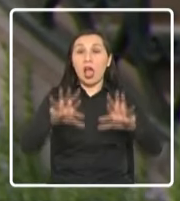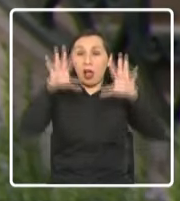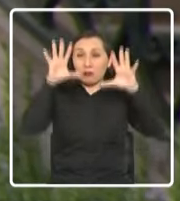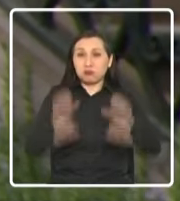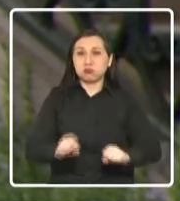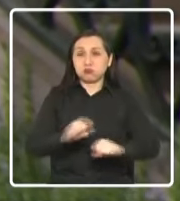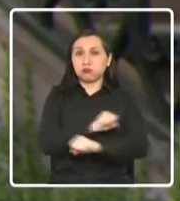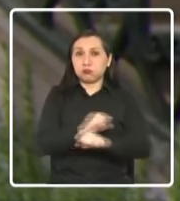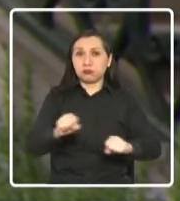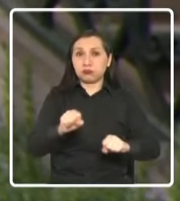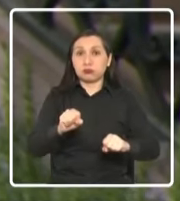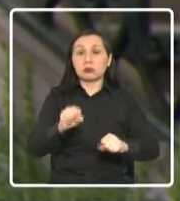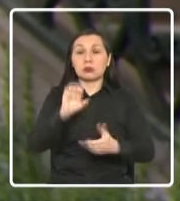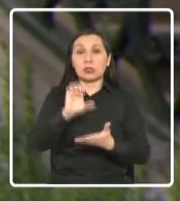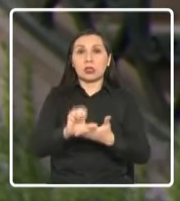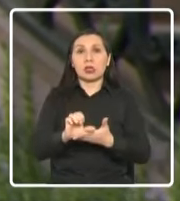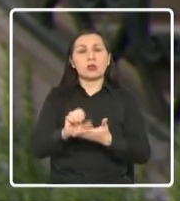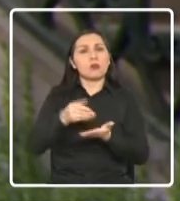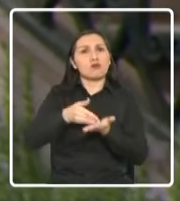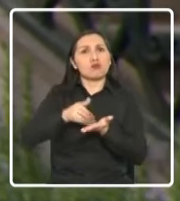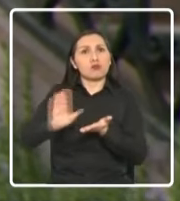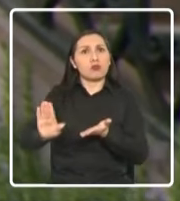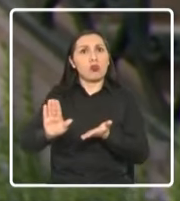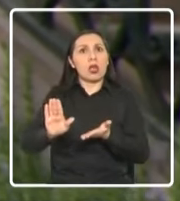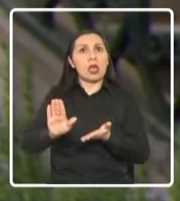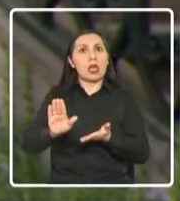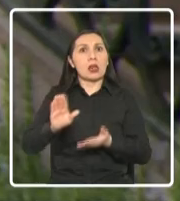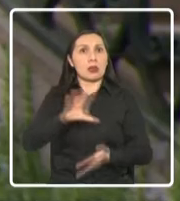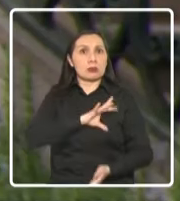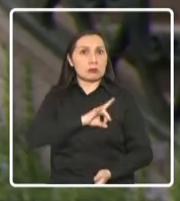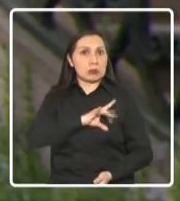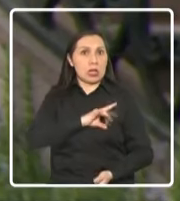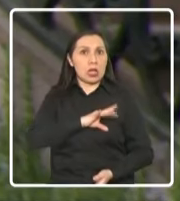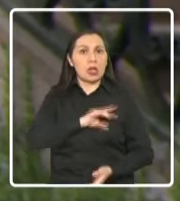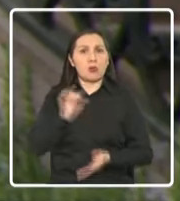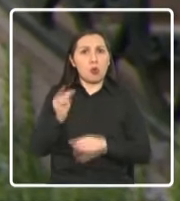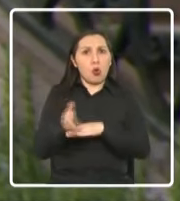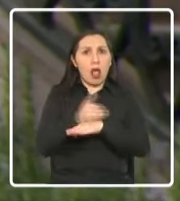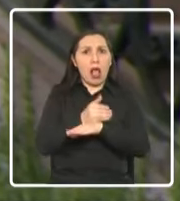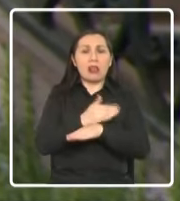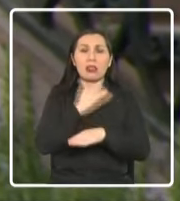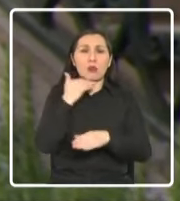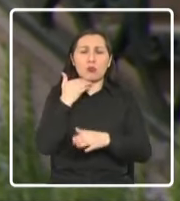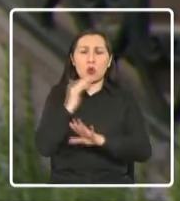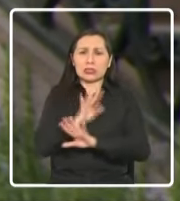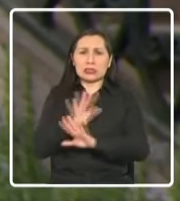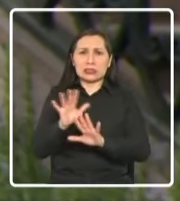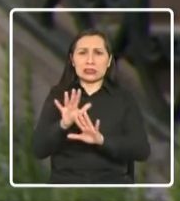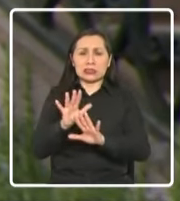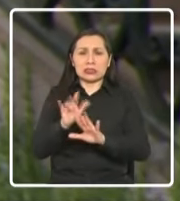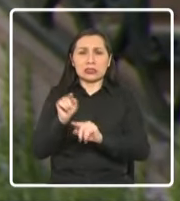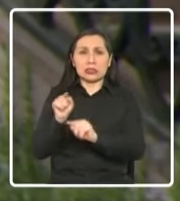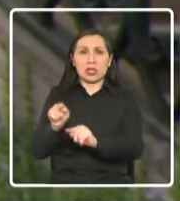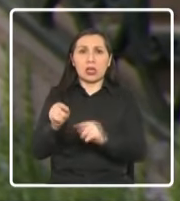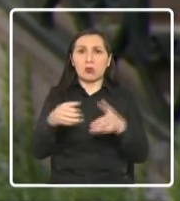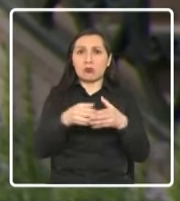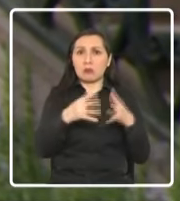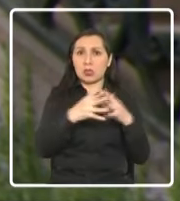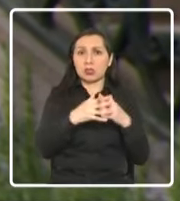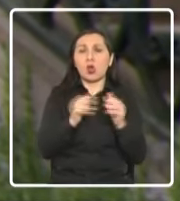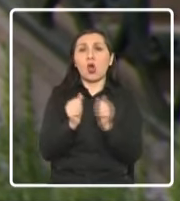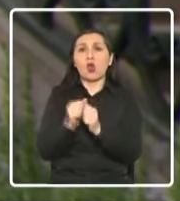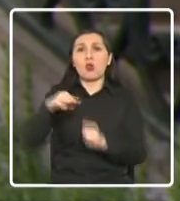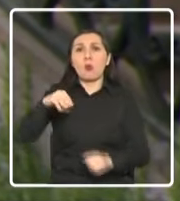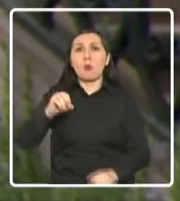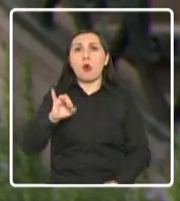golpe, privado de su nacionalidad por la Junta Militar poco antes de ser asesinado vilmente junto con Ronnie